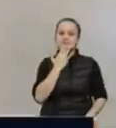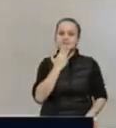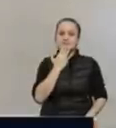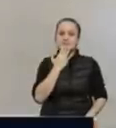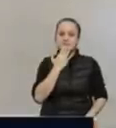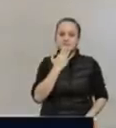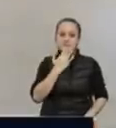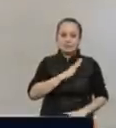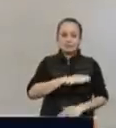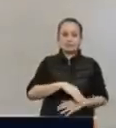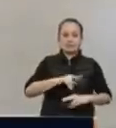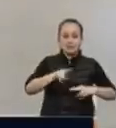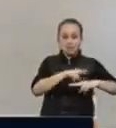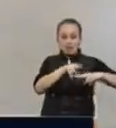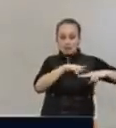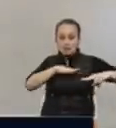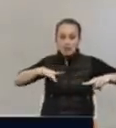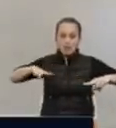sin capa vegetal,